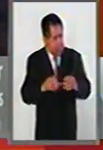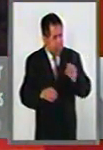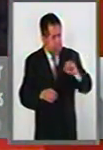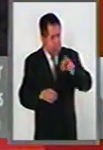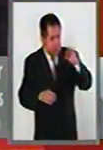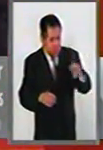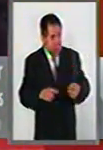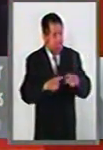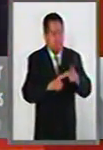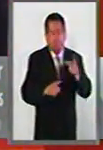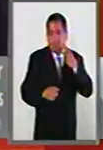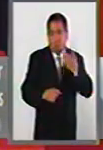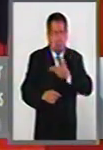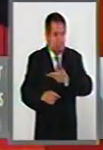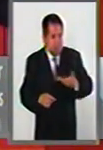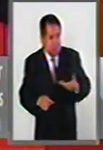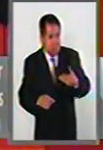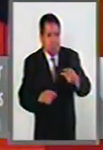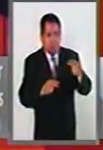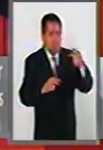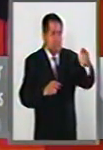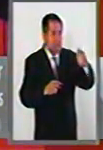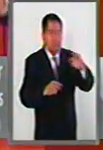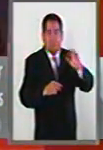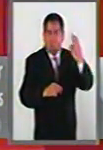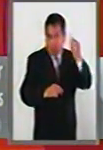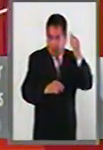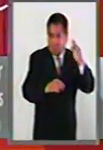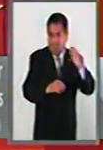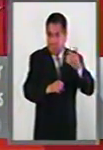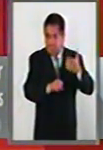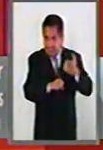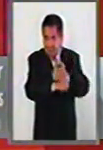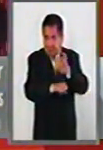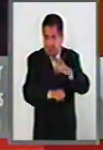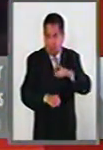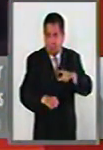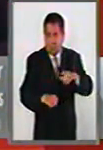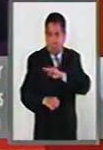y legislativo de los 3 niveles de gobierno.